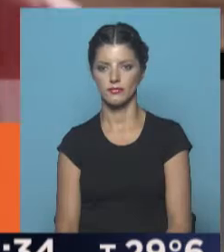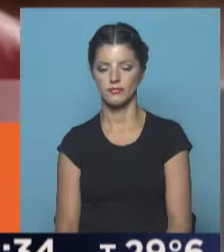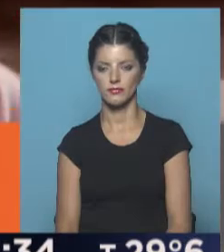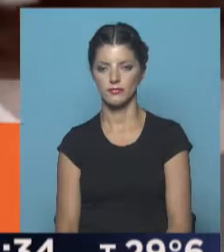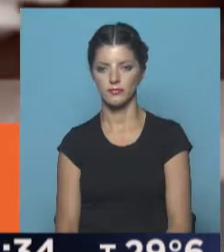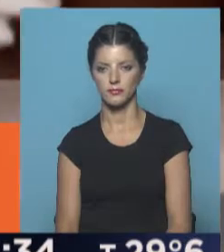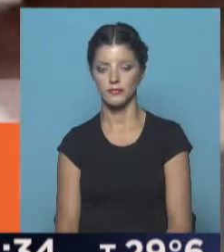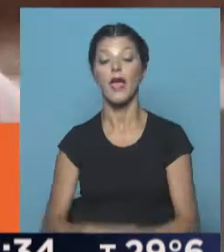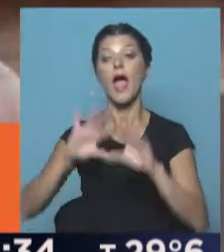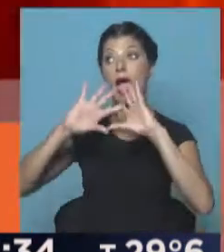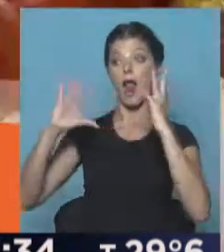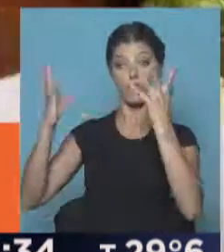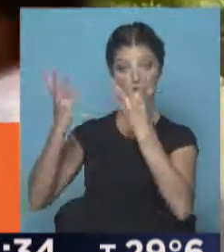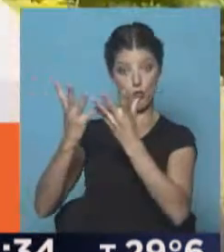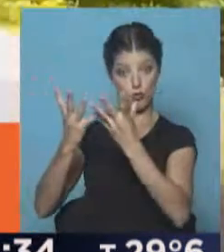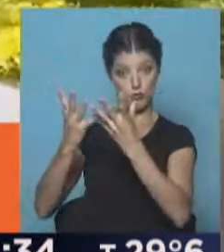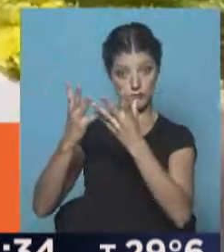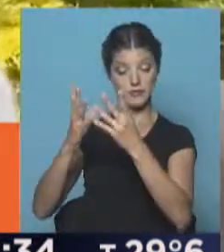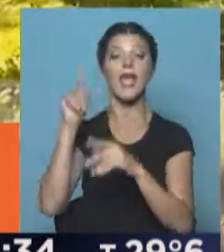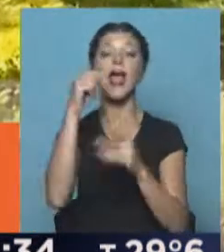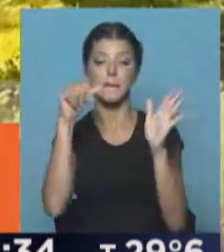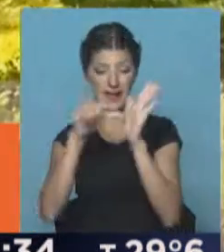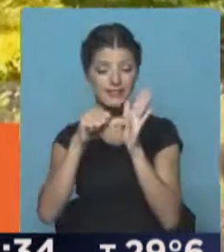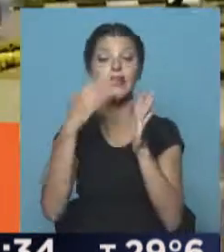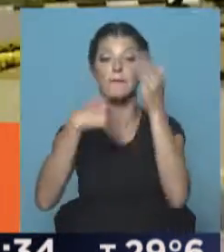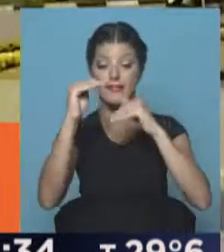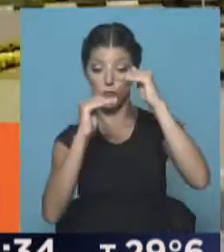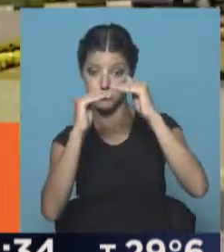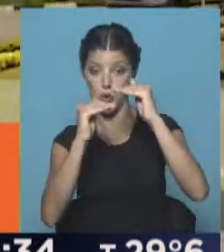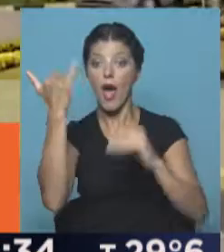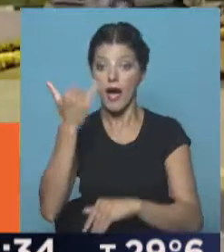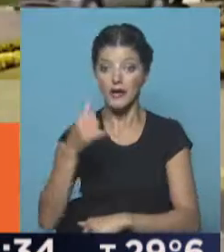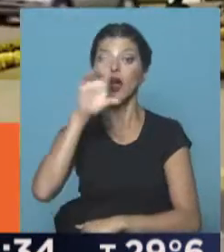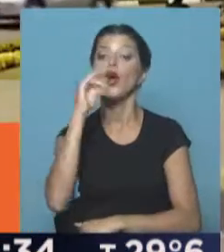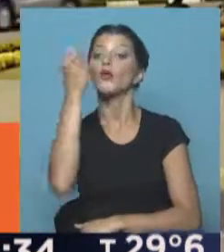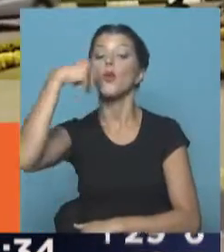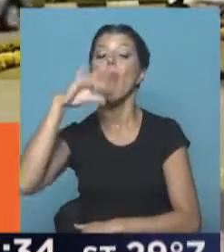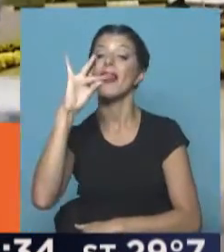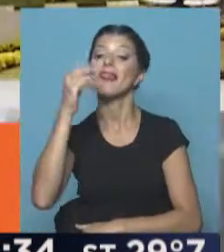A nivel mundial, el país más igualitario en materia salarial de género es Ruanda.